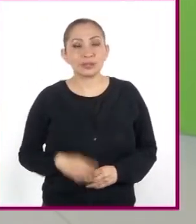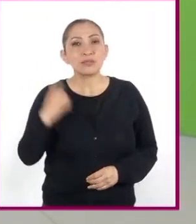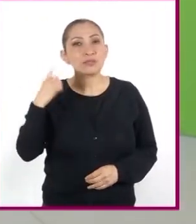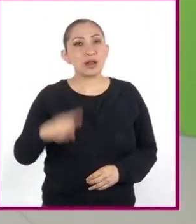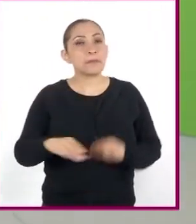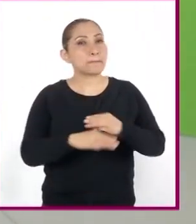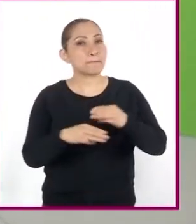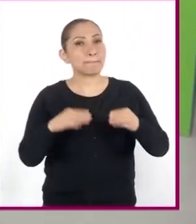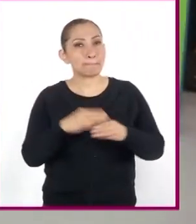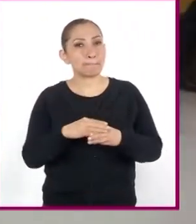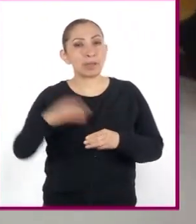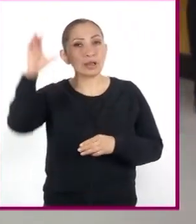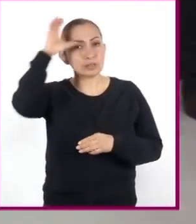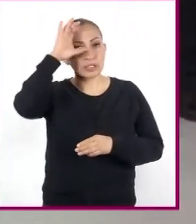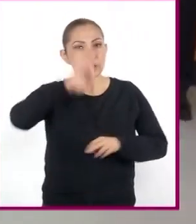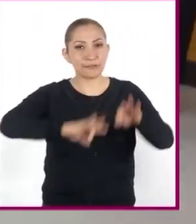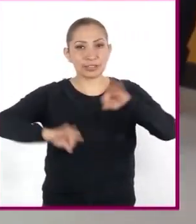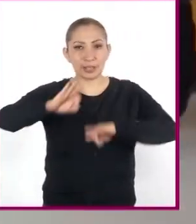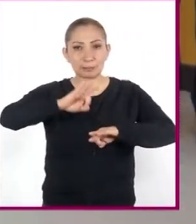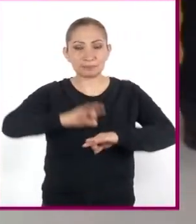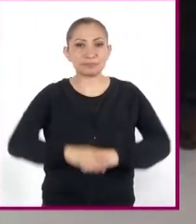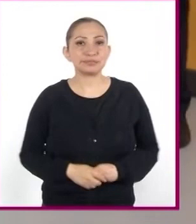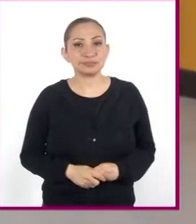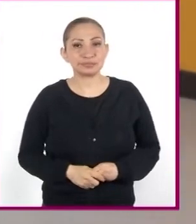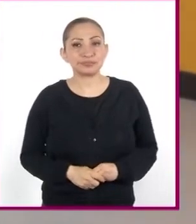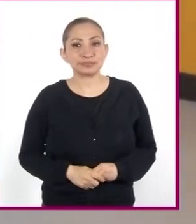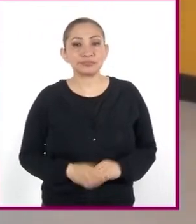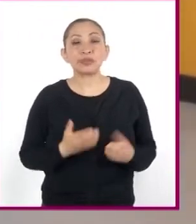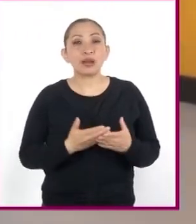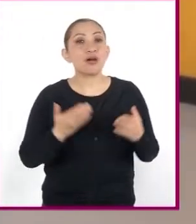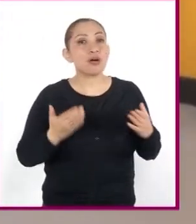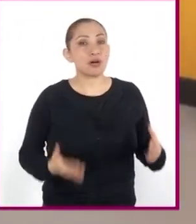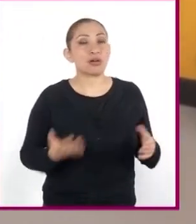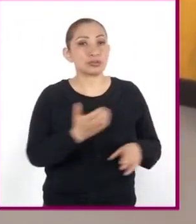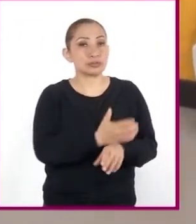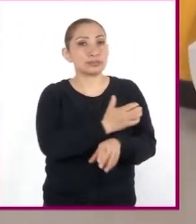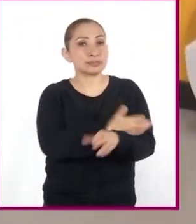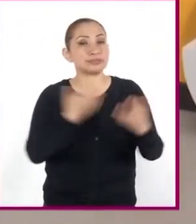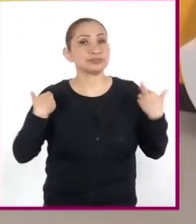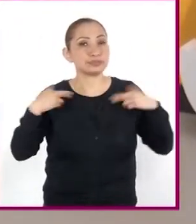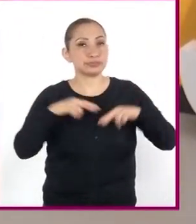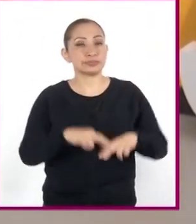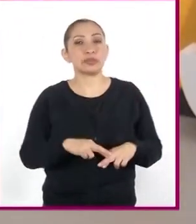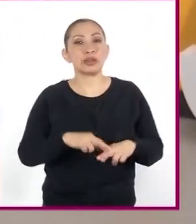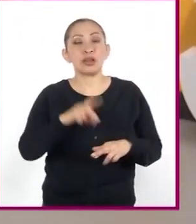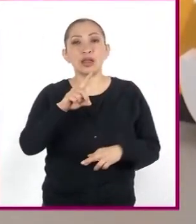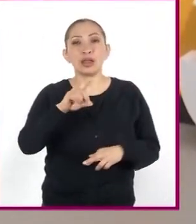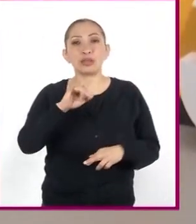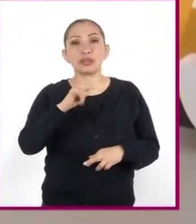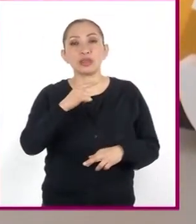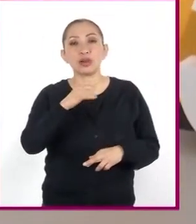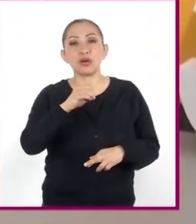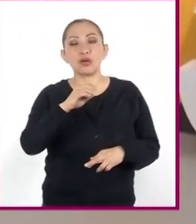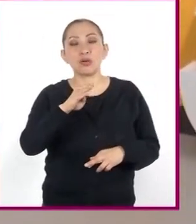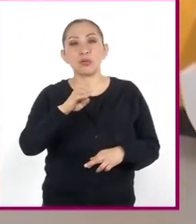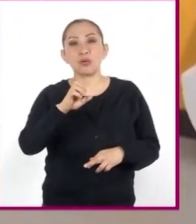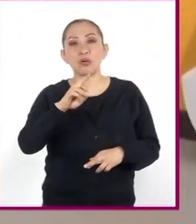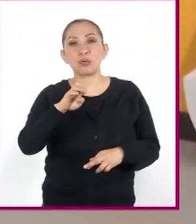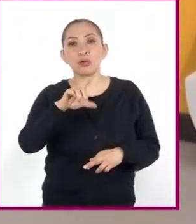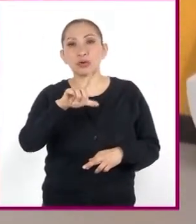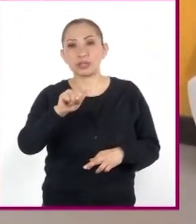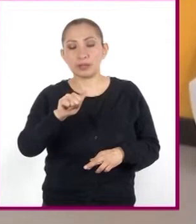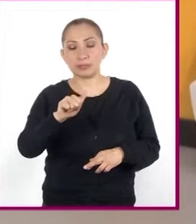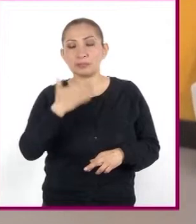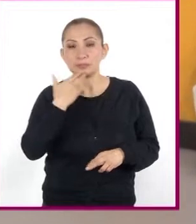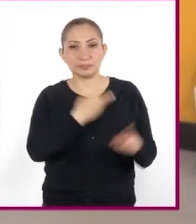la asignatura de Ciencias Física. En esta ocasión nos acompaña el maestro Diego Borbolla Velasco.